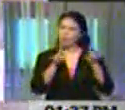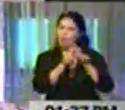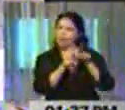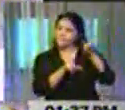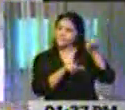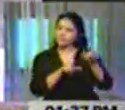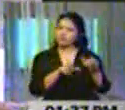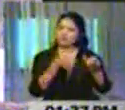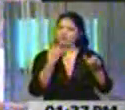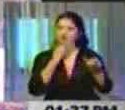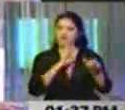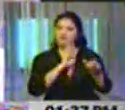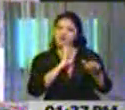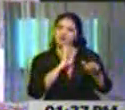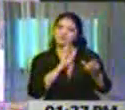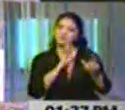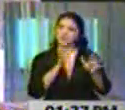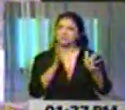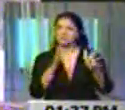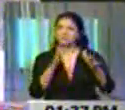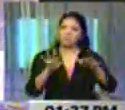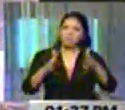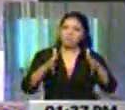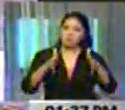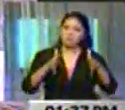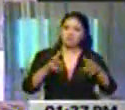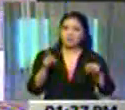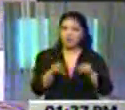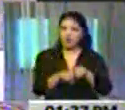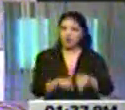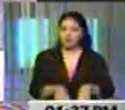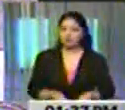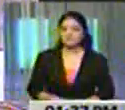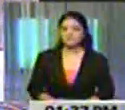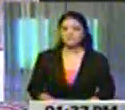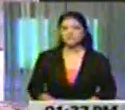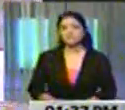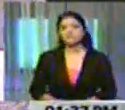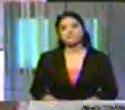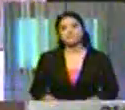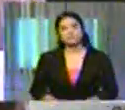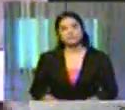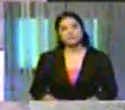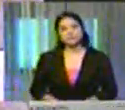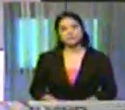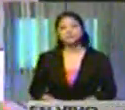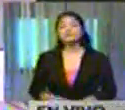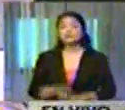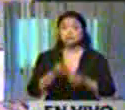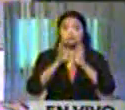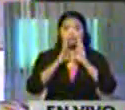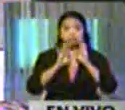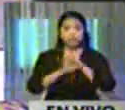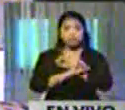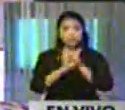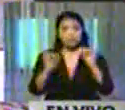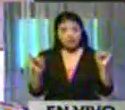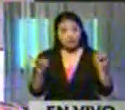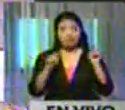persona que sufre de furor epiléptico. Lo confesó